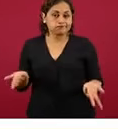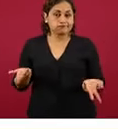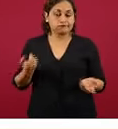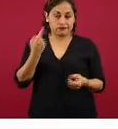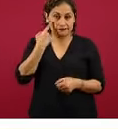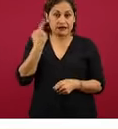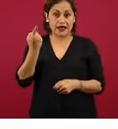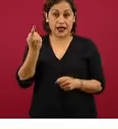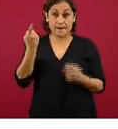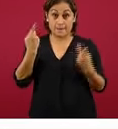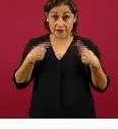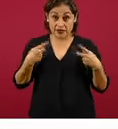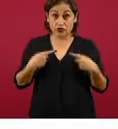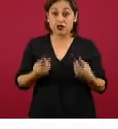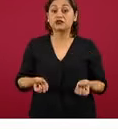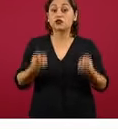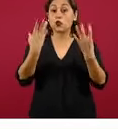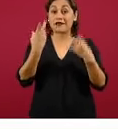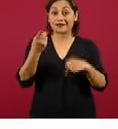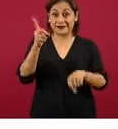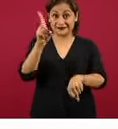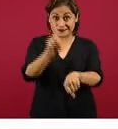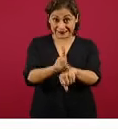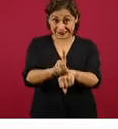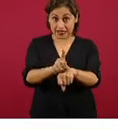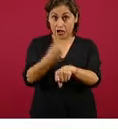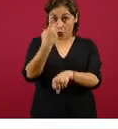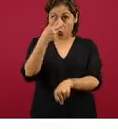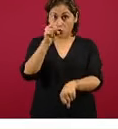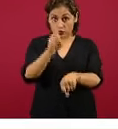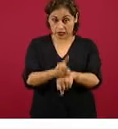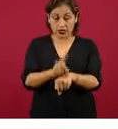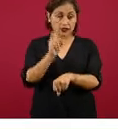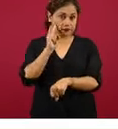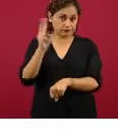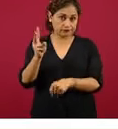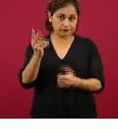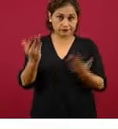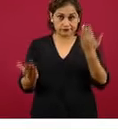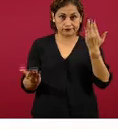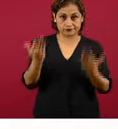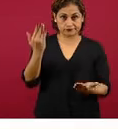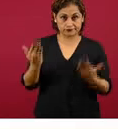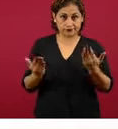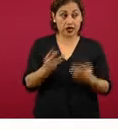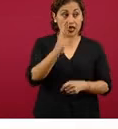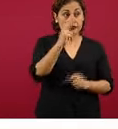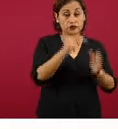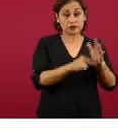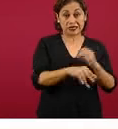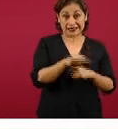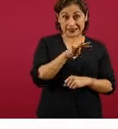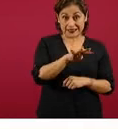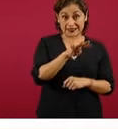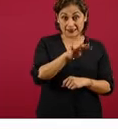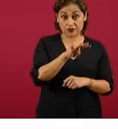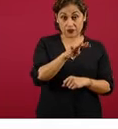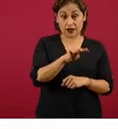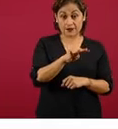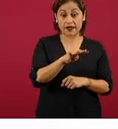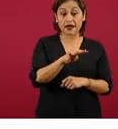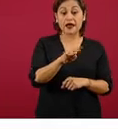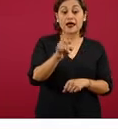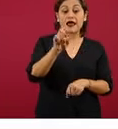día. Y lo que podemos ver es que pasamos más o menos de un esperado en el 2019, de que el día